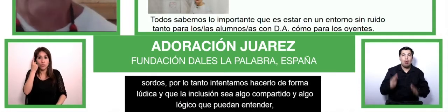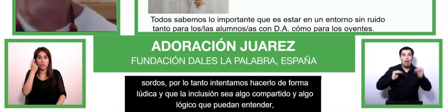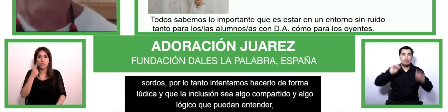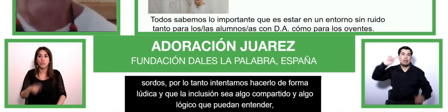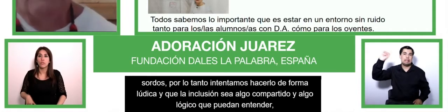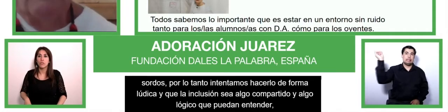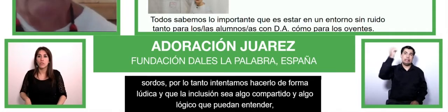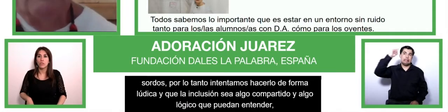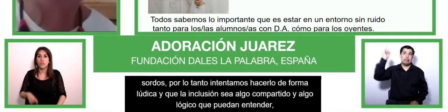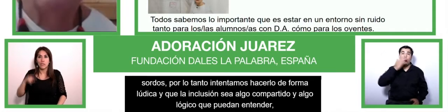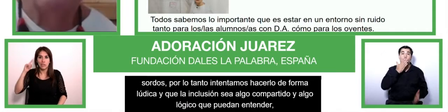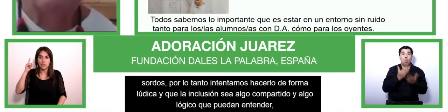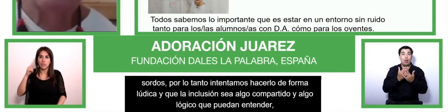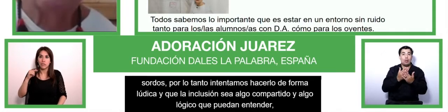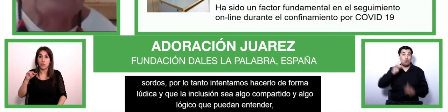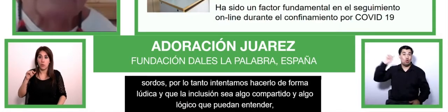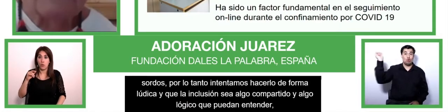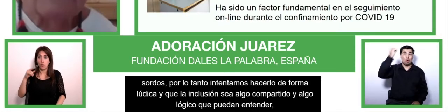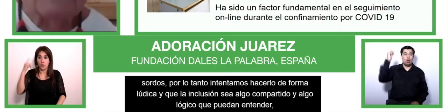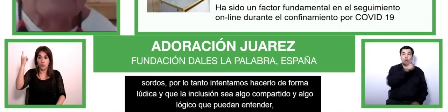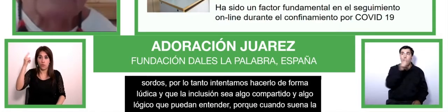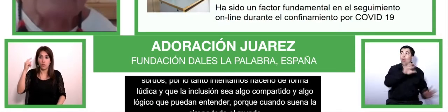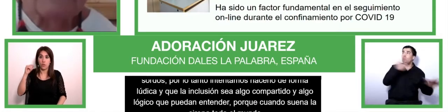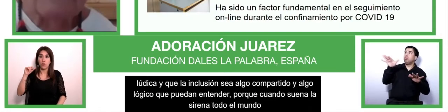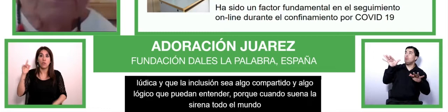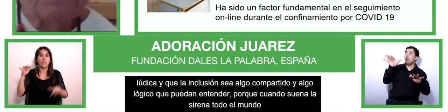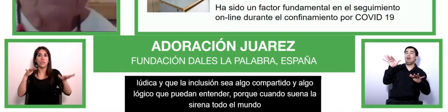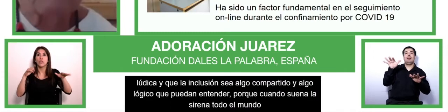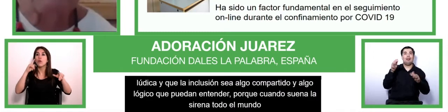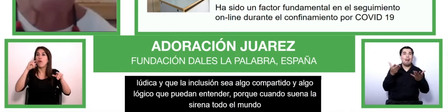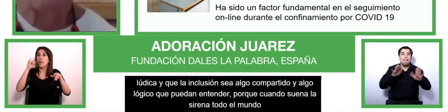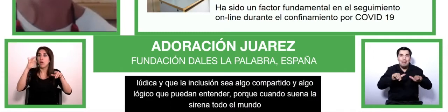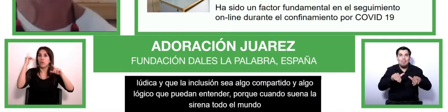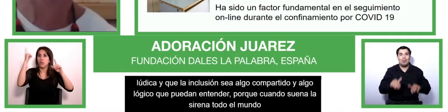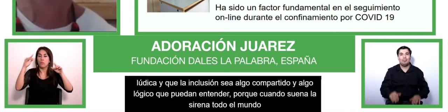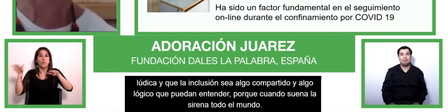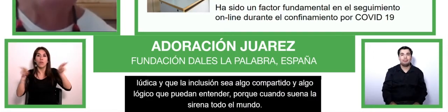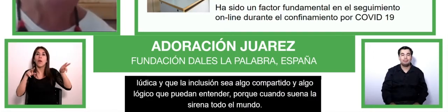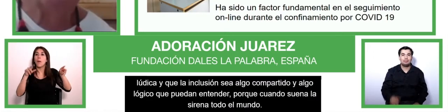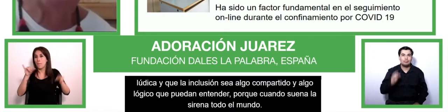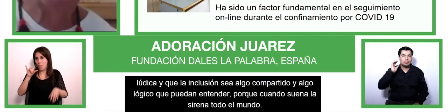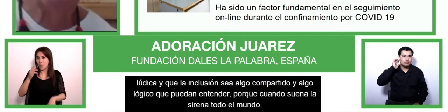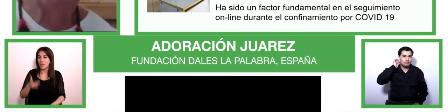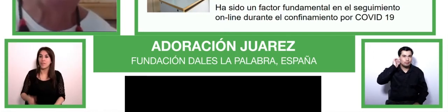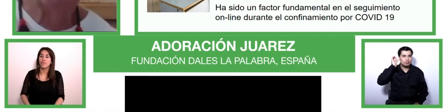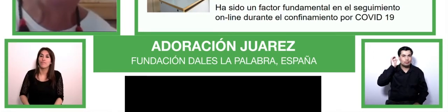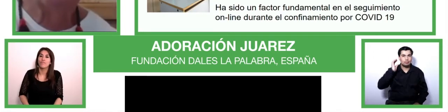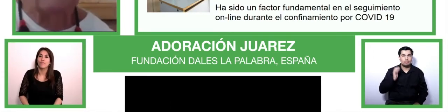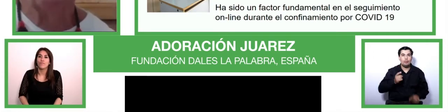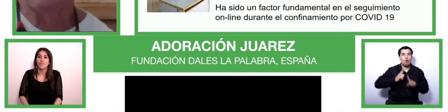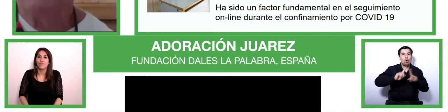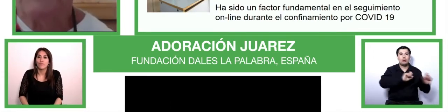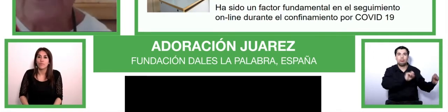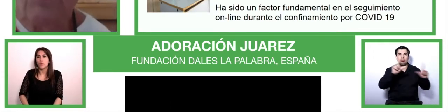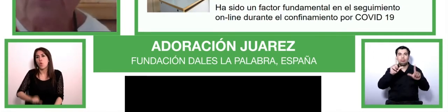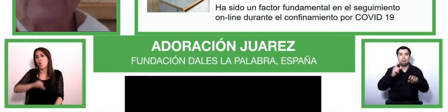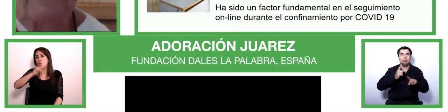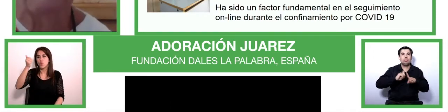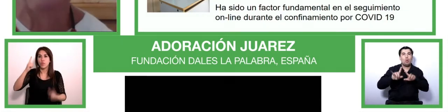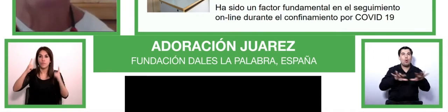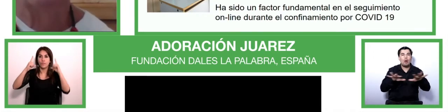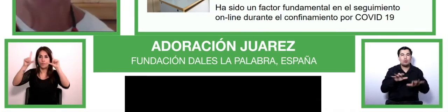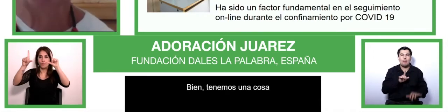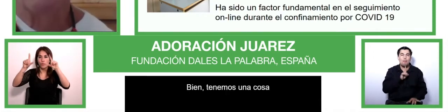mundo atiende. La siguiente, por favor. Bien, tenemos una cosa muy especial, como